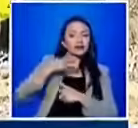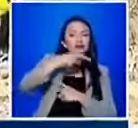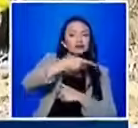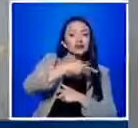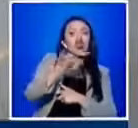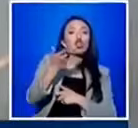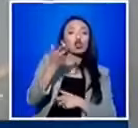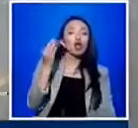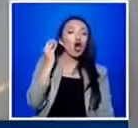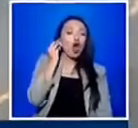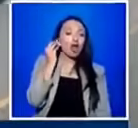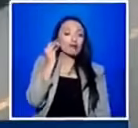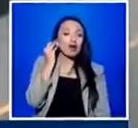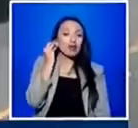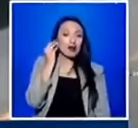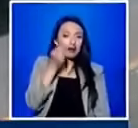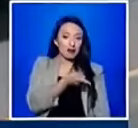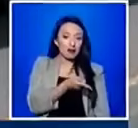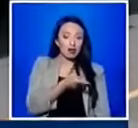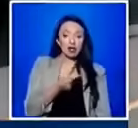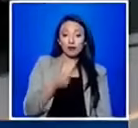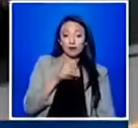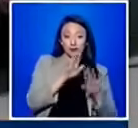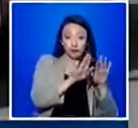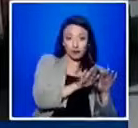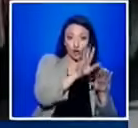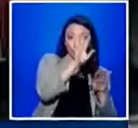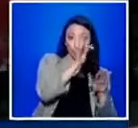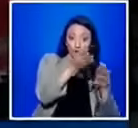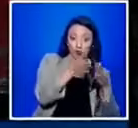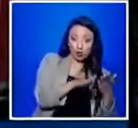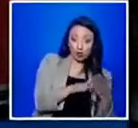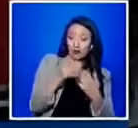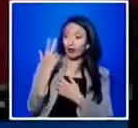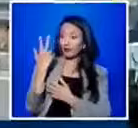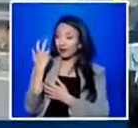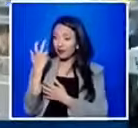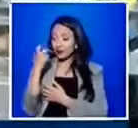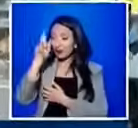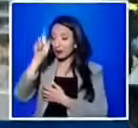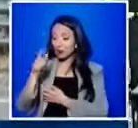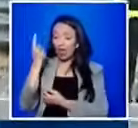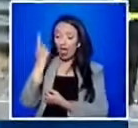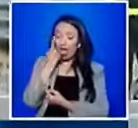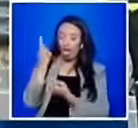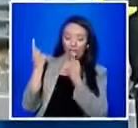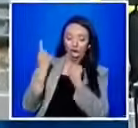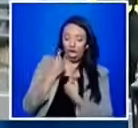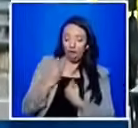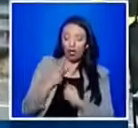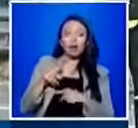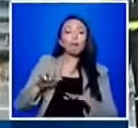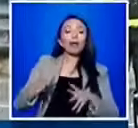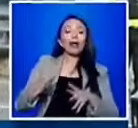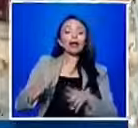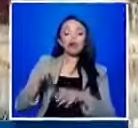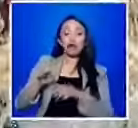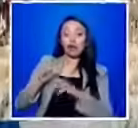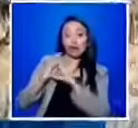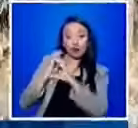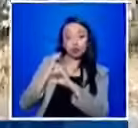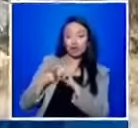provincia de Orellana. 13 personas más resultaron heridas. Aparentemente el bus sufrió una falla en el sistema de